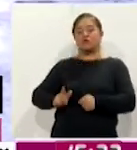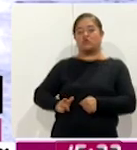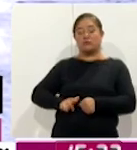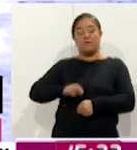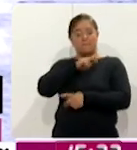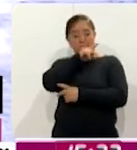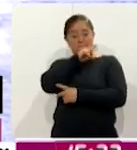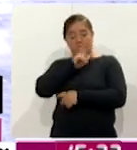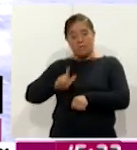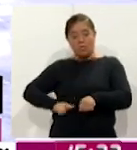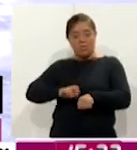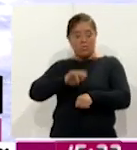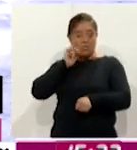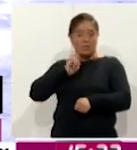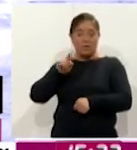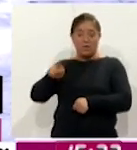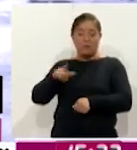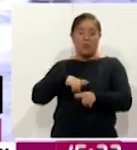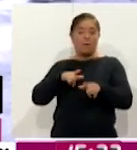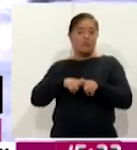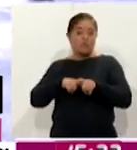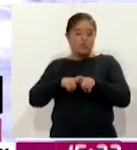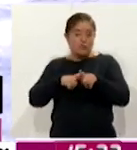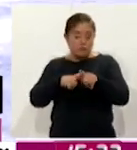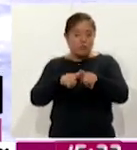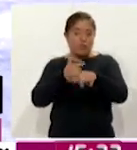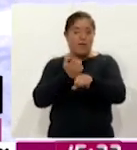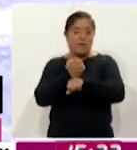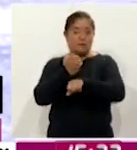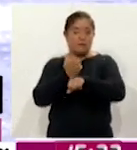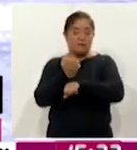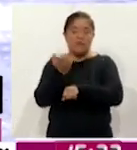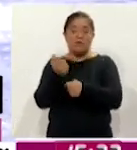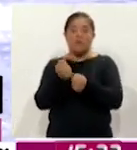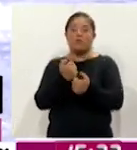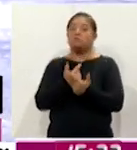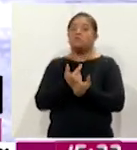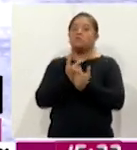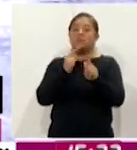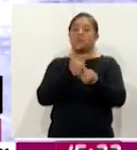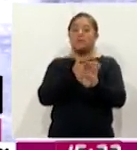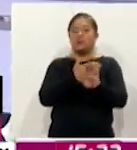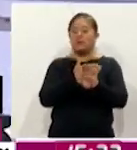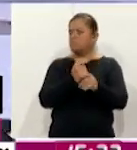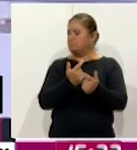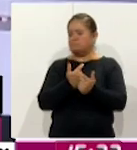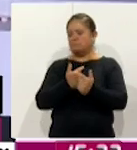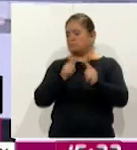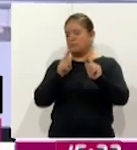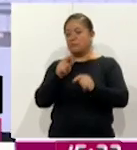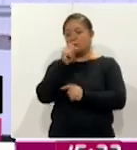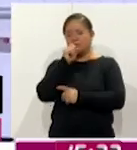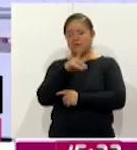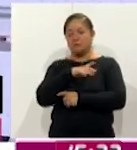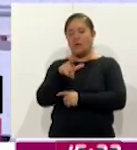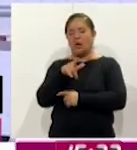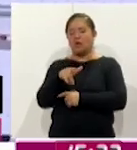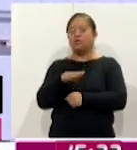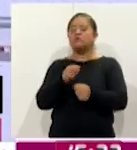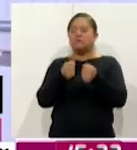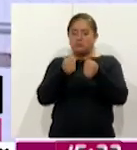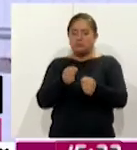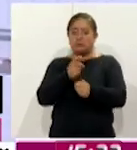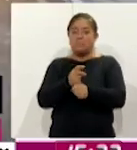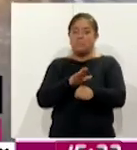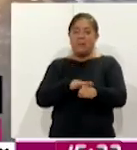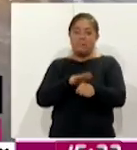preocupación de la gobernadora por mantener el Estado libre de violencia y, por supuesto, con una mayor seguridad.